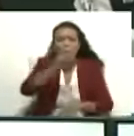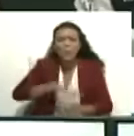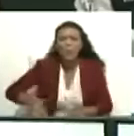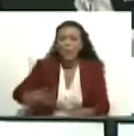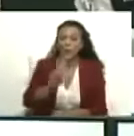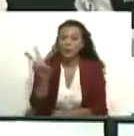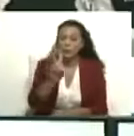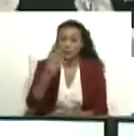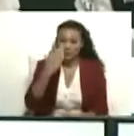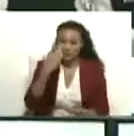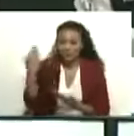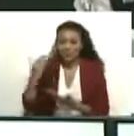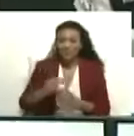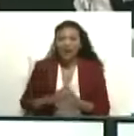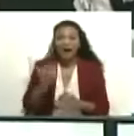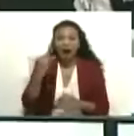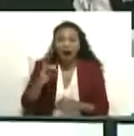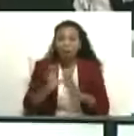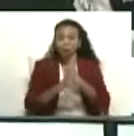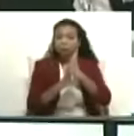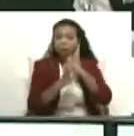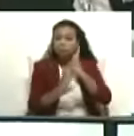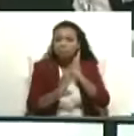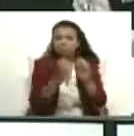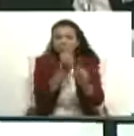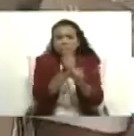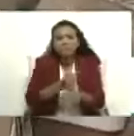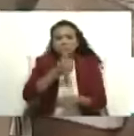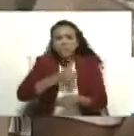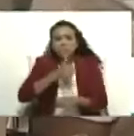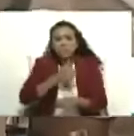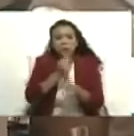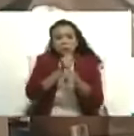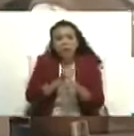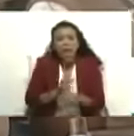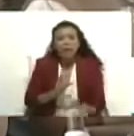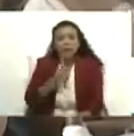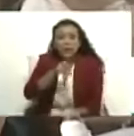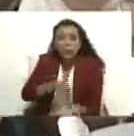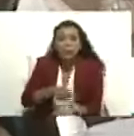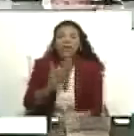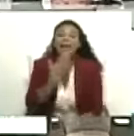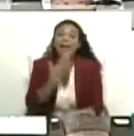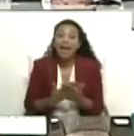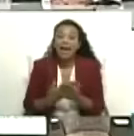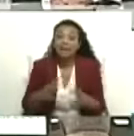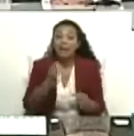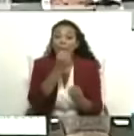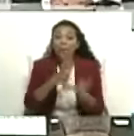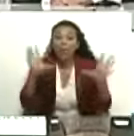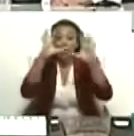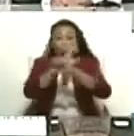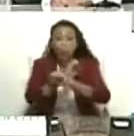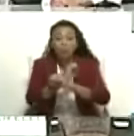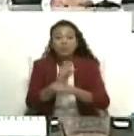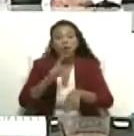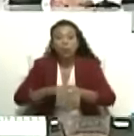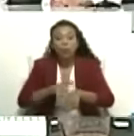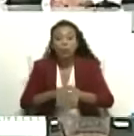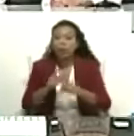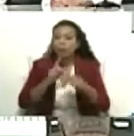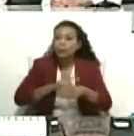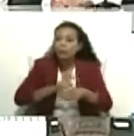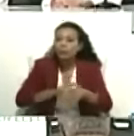pueblo venezolano que aún se encuentra en centros electorales. Muchas gracias, buenas noches y nos vemos